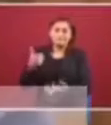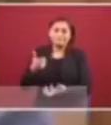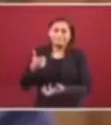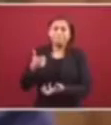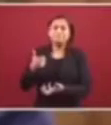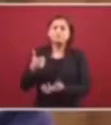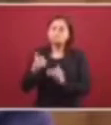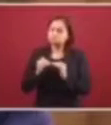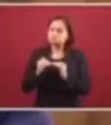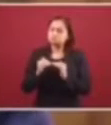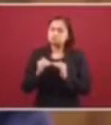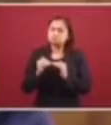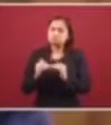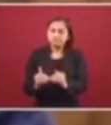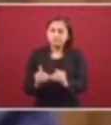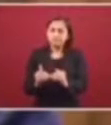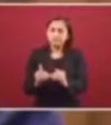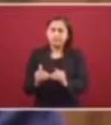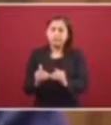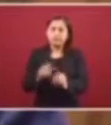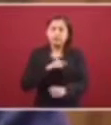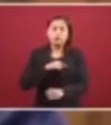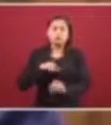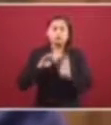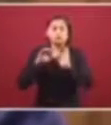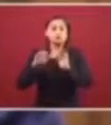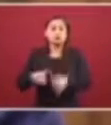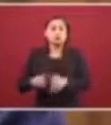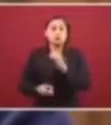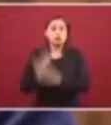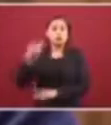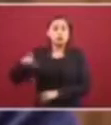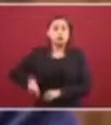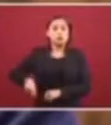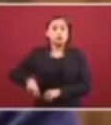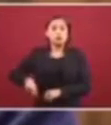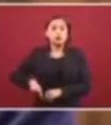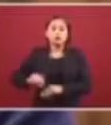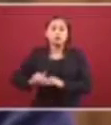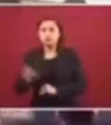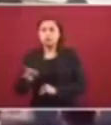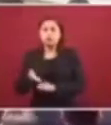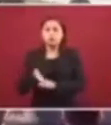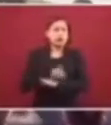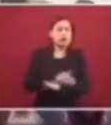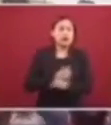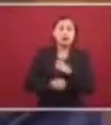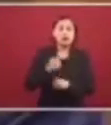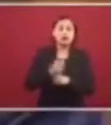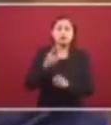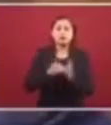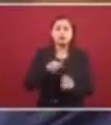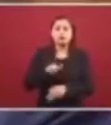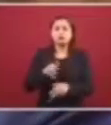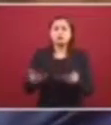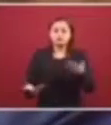que está sacudiendo, conmocionando a la sociedad mexicana. Por eso considero yo que